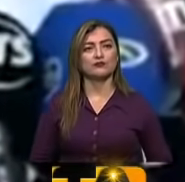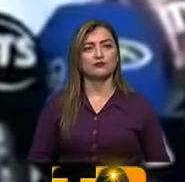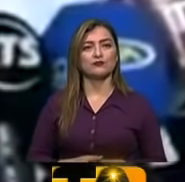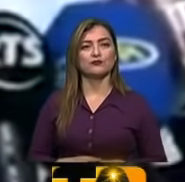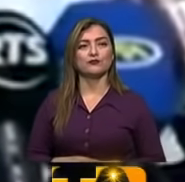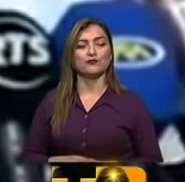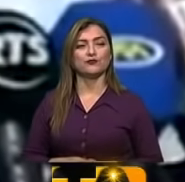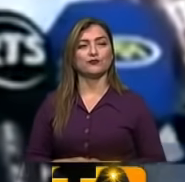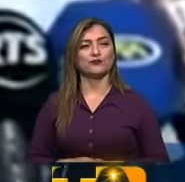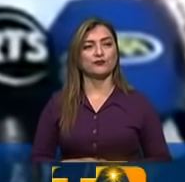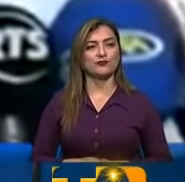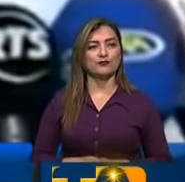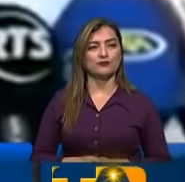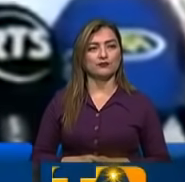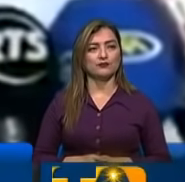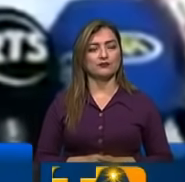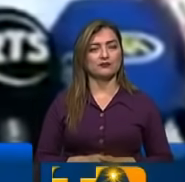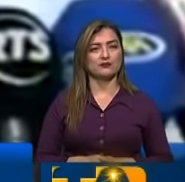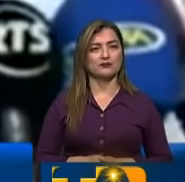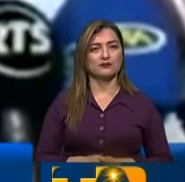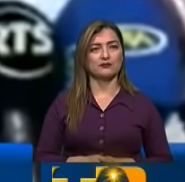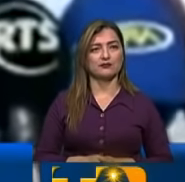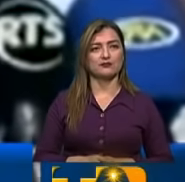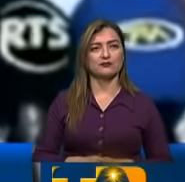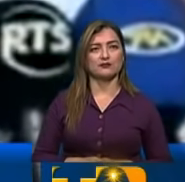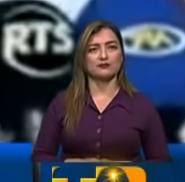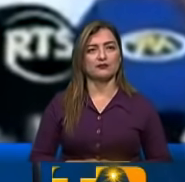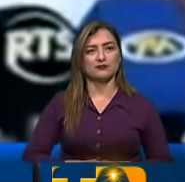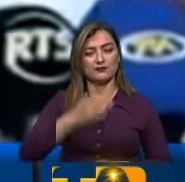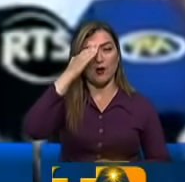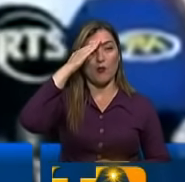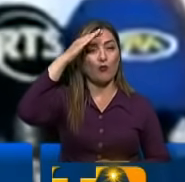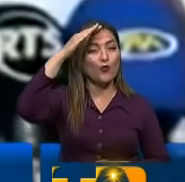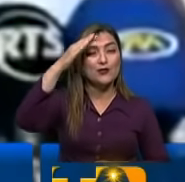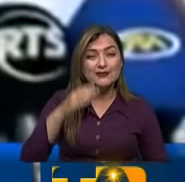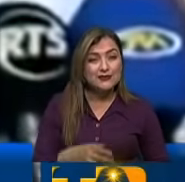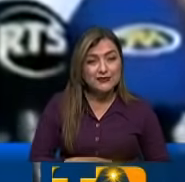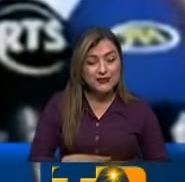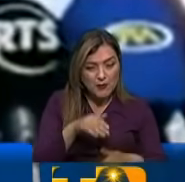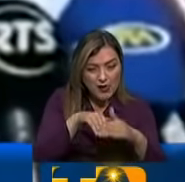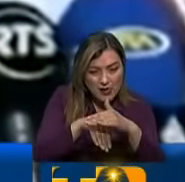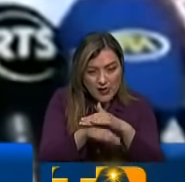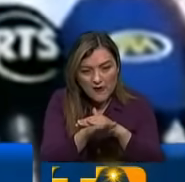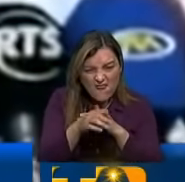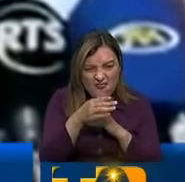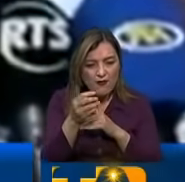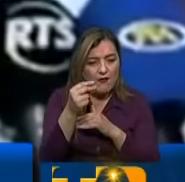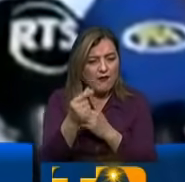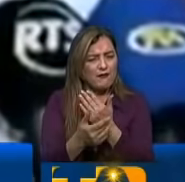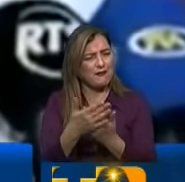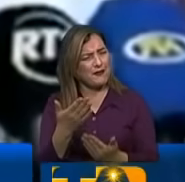posible que tenga tanta fragilidad el acceso